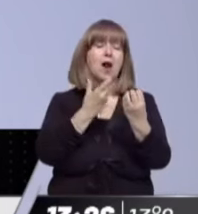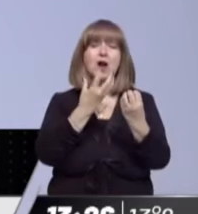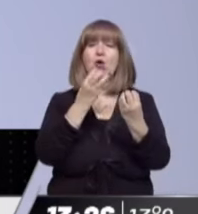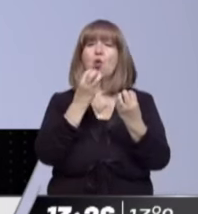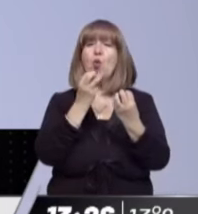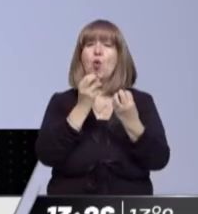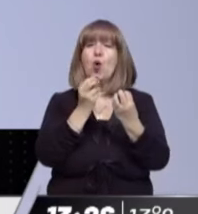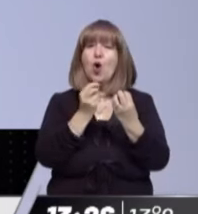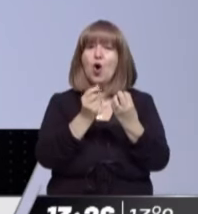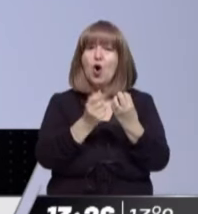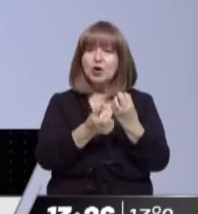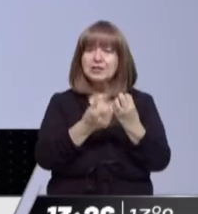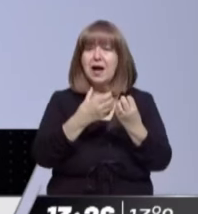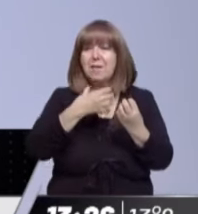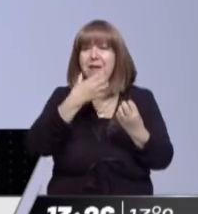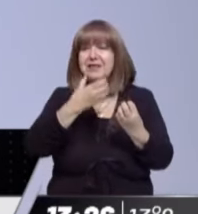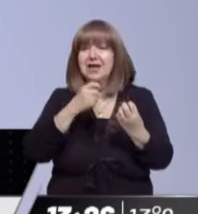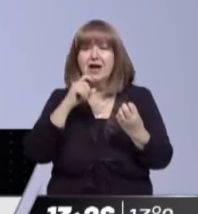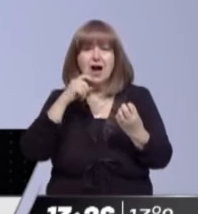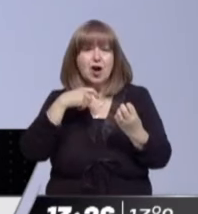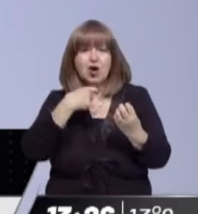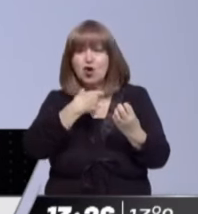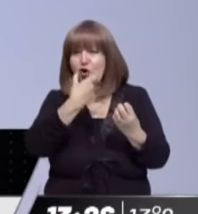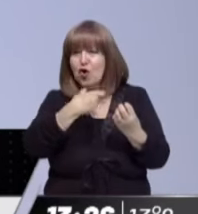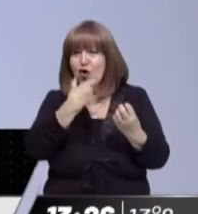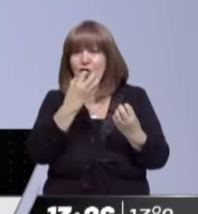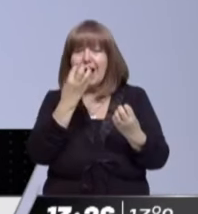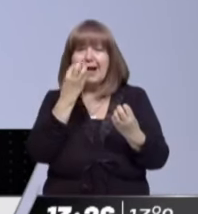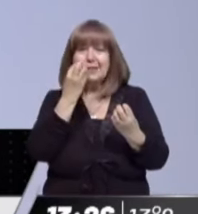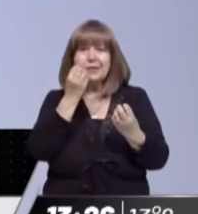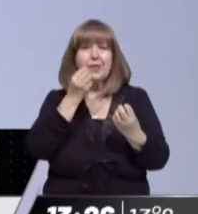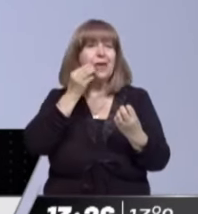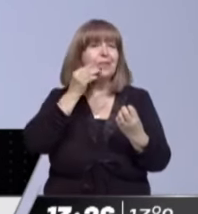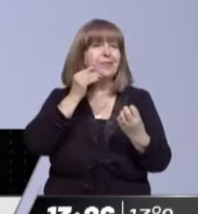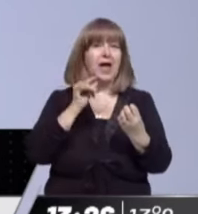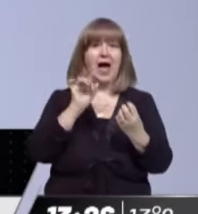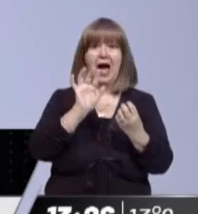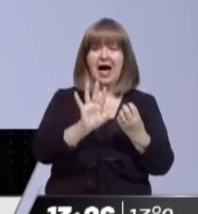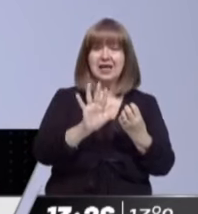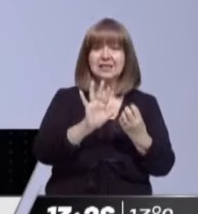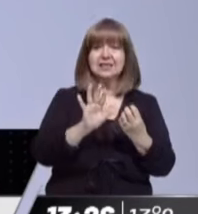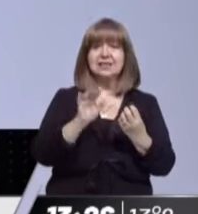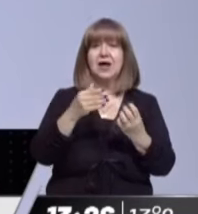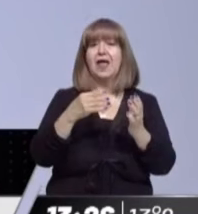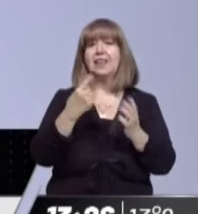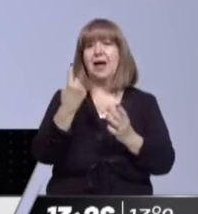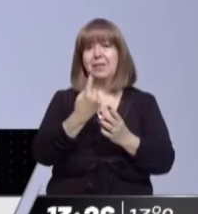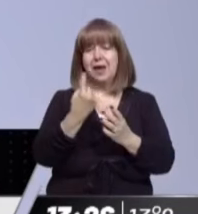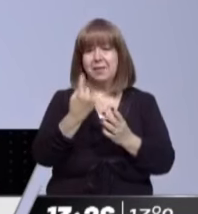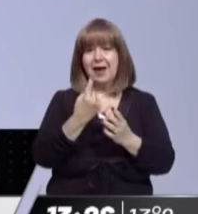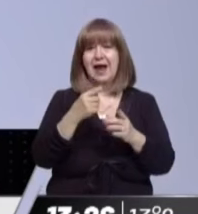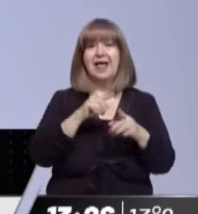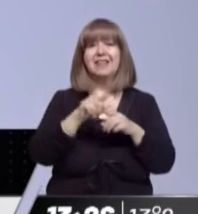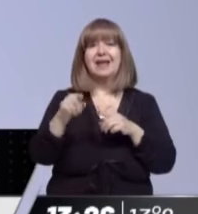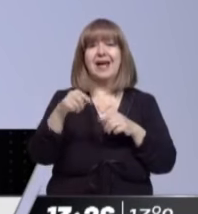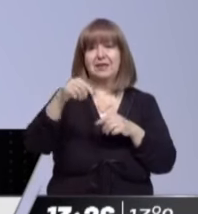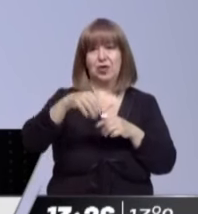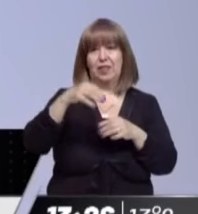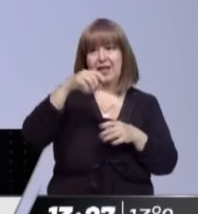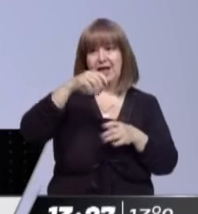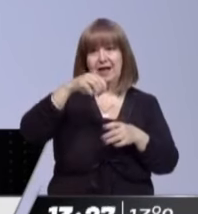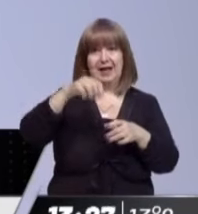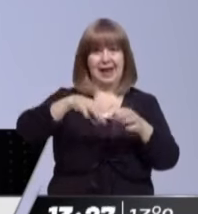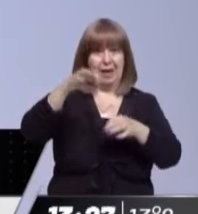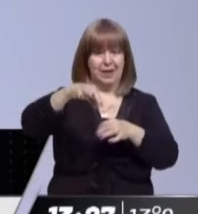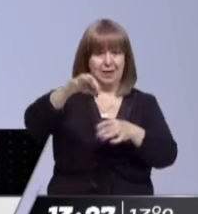jugosas, y unas manzanas rojas crocantes que te hacen agua a la boca, papá. Todo de primera, directo del productor.